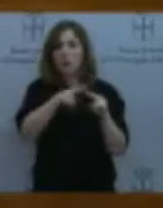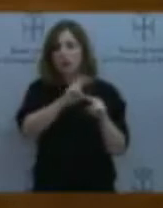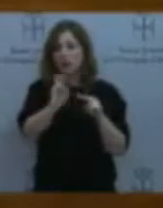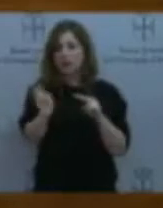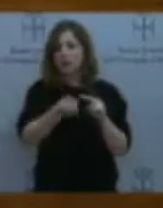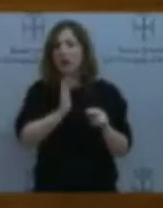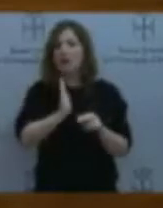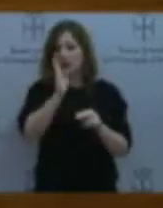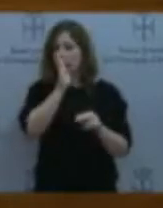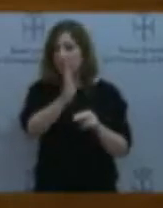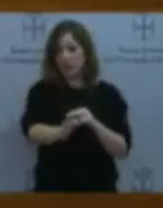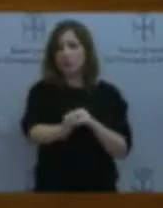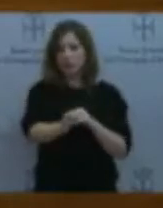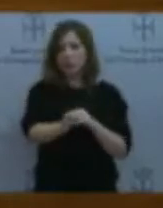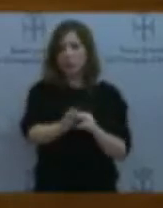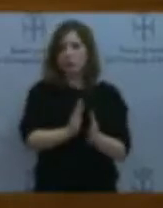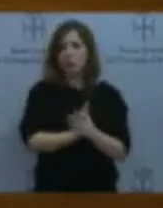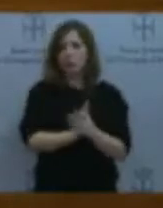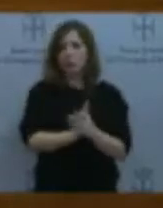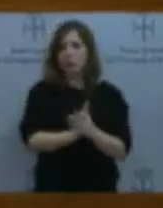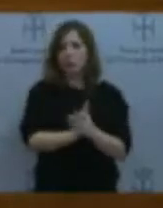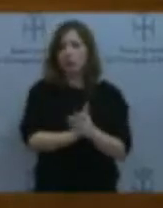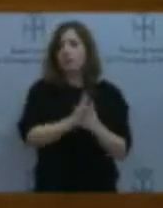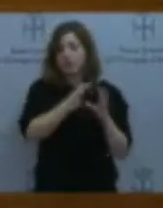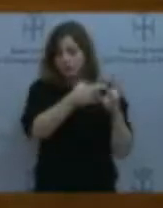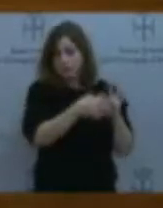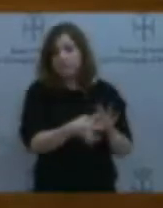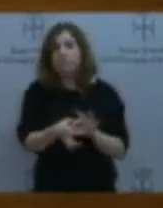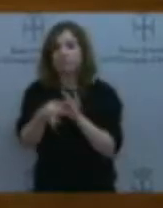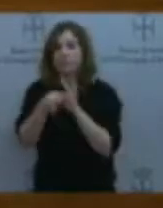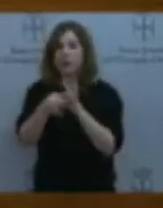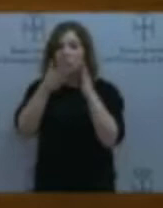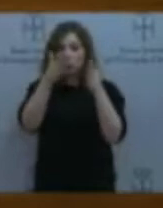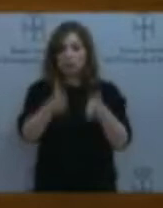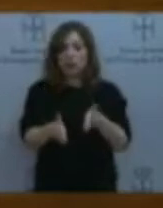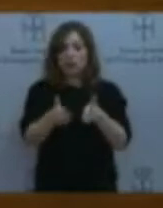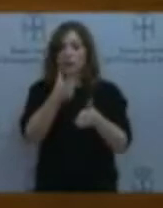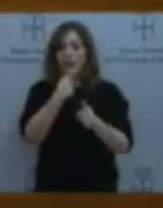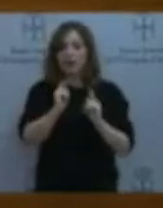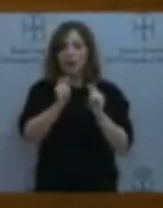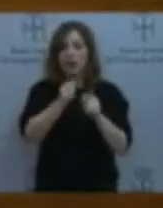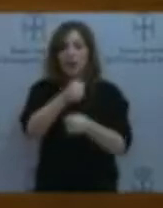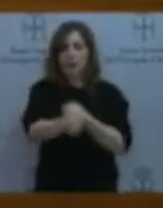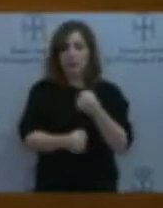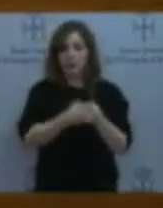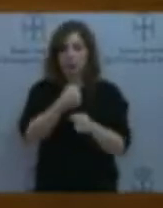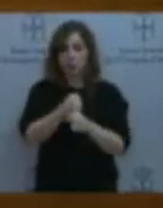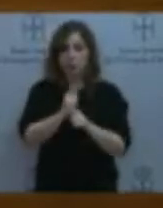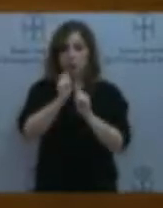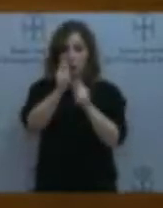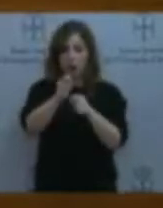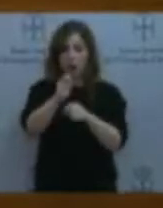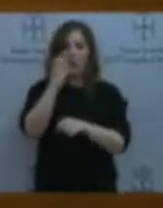afectan directamente, pues mucho tiene que ver el que usted facilitase la investidura de Mariano Rajoy impulsando la